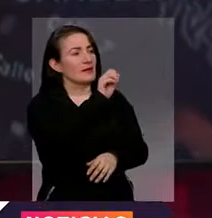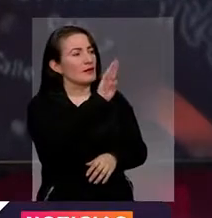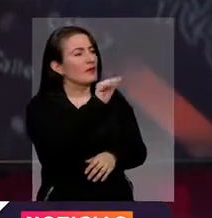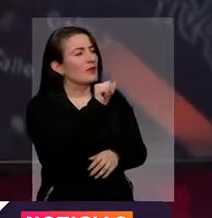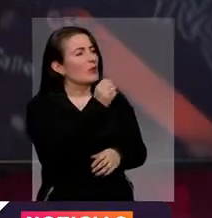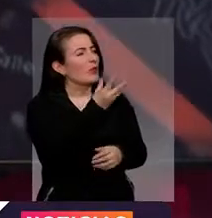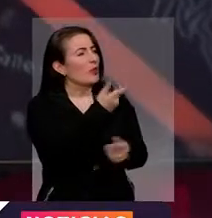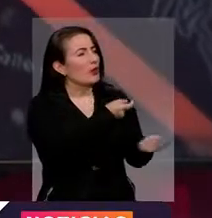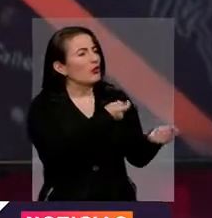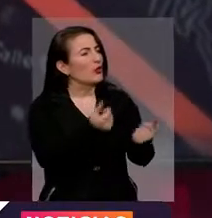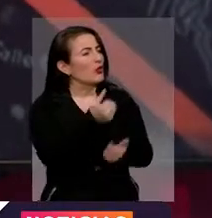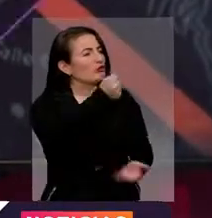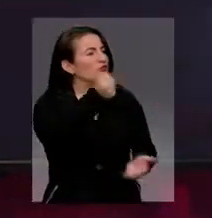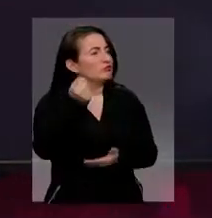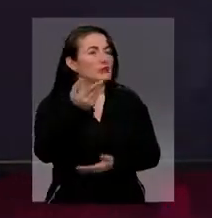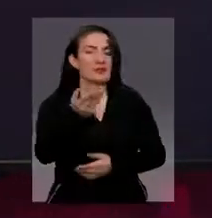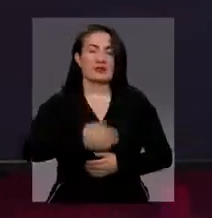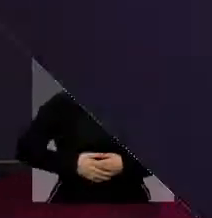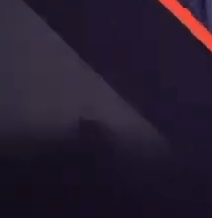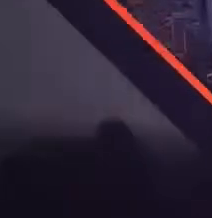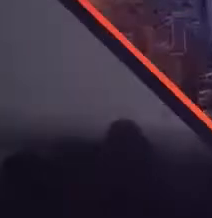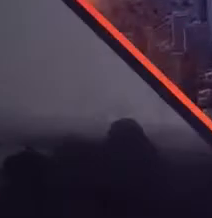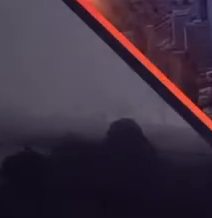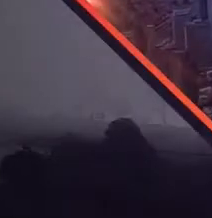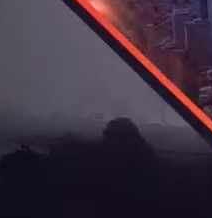es la inversión de este proyecto? Adelante.